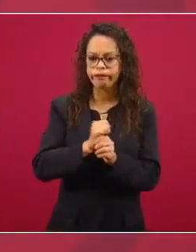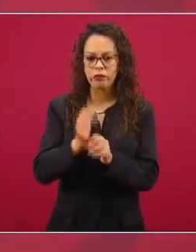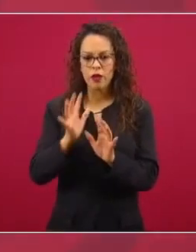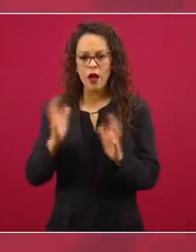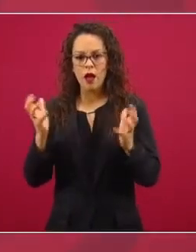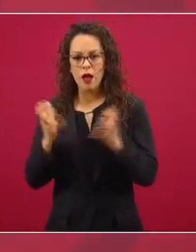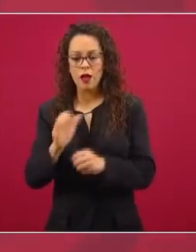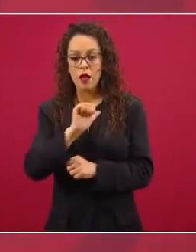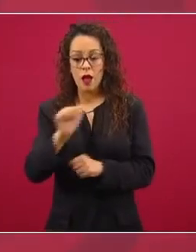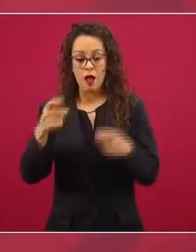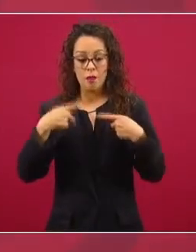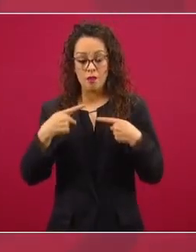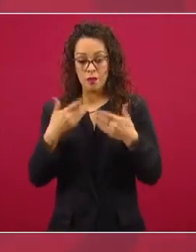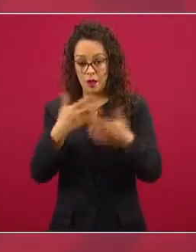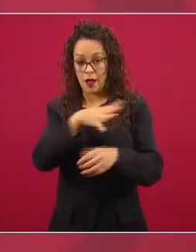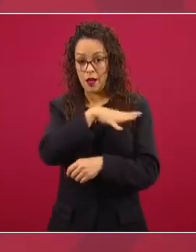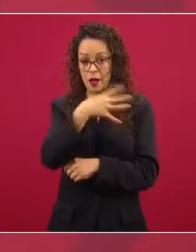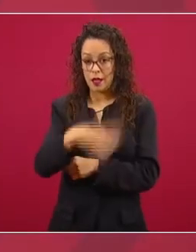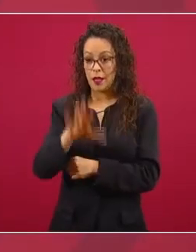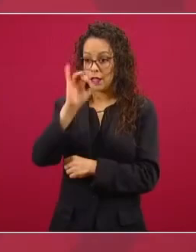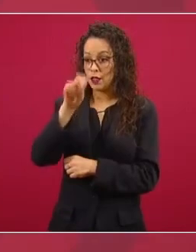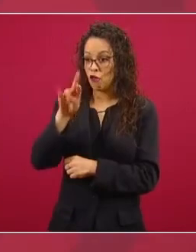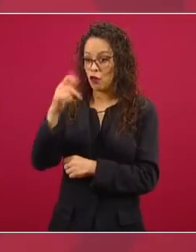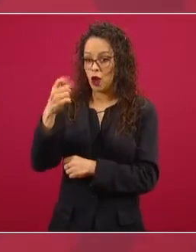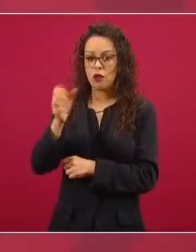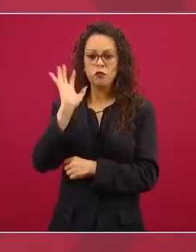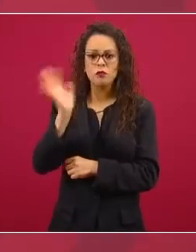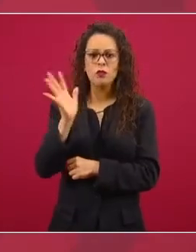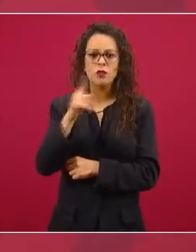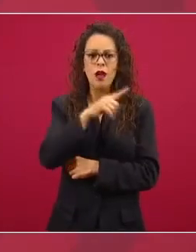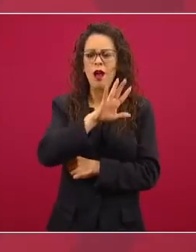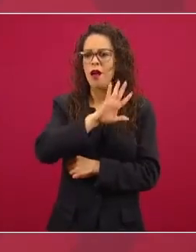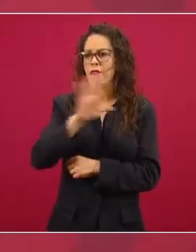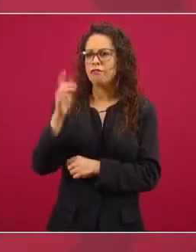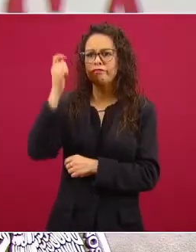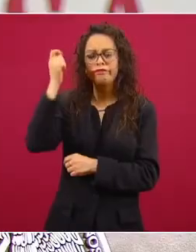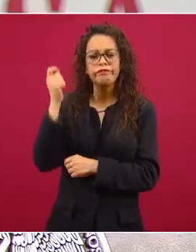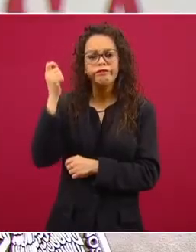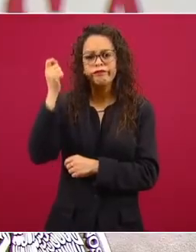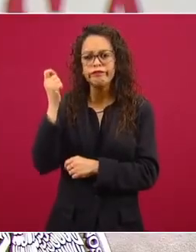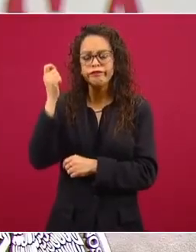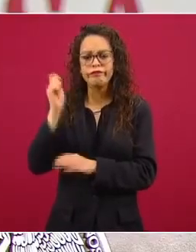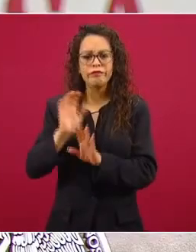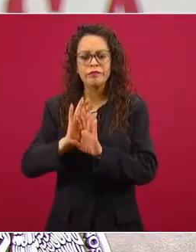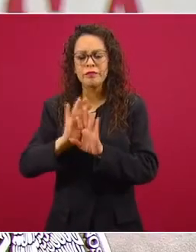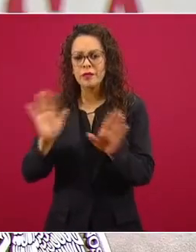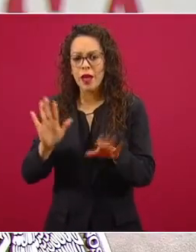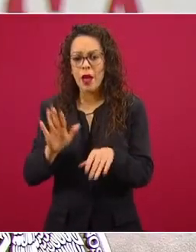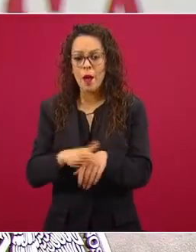el general Cienfuegos, pues ya están retirados, porque esta investigación